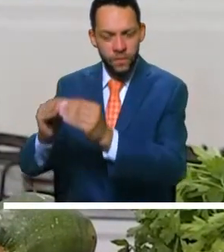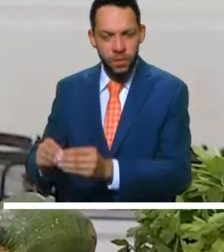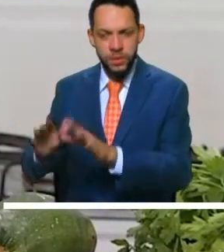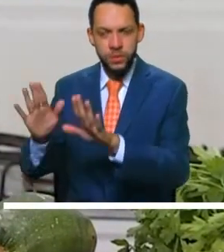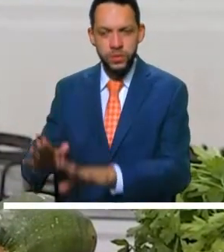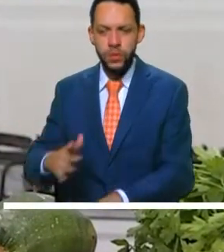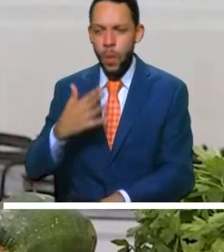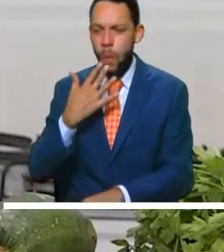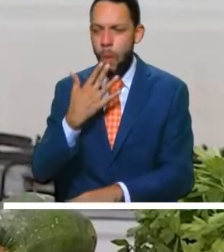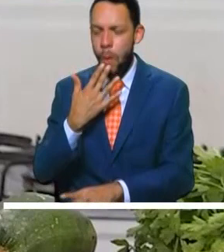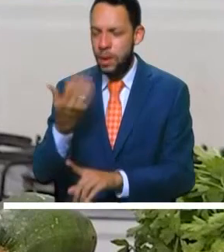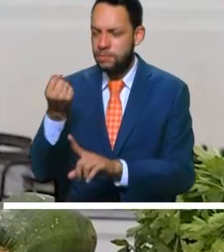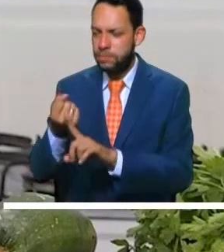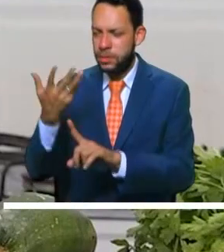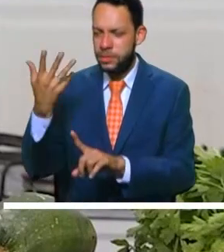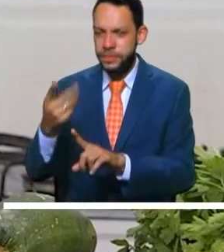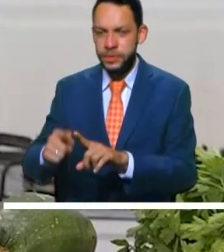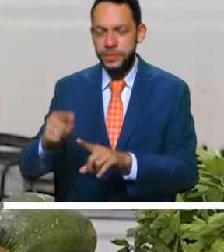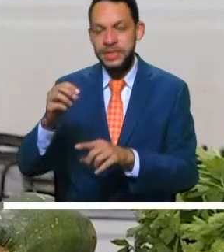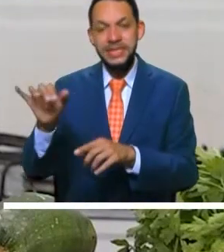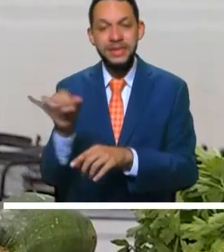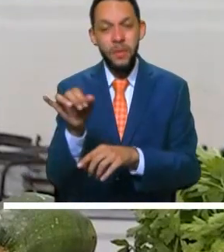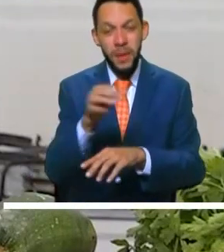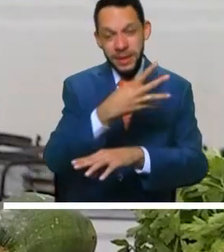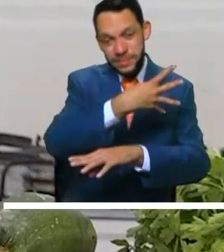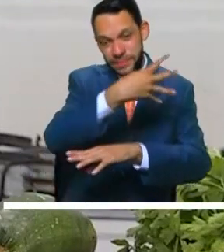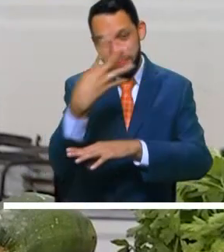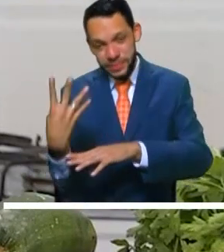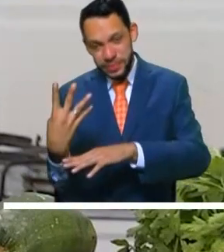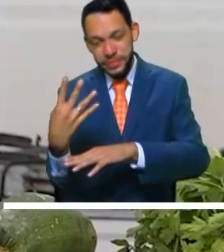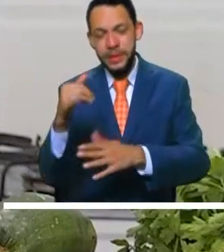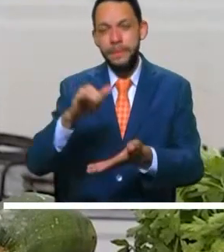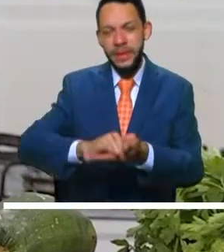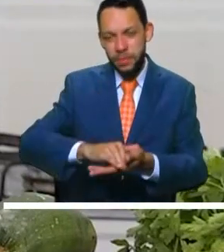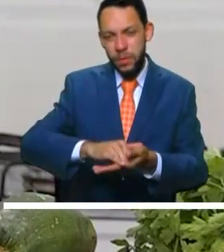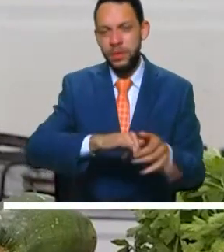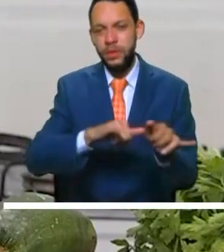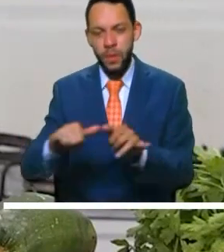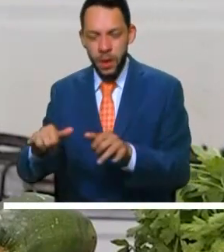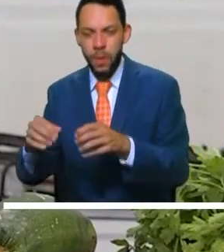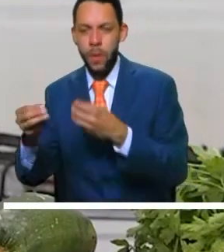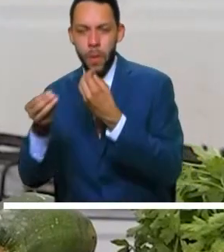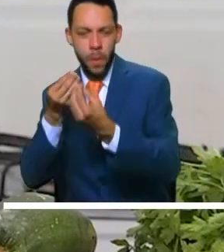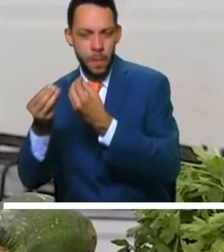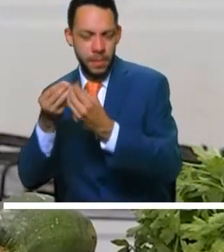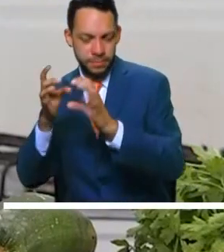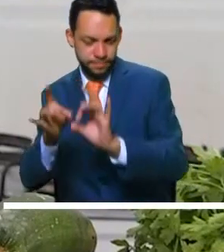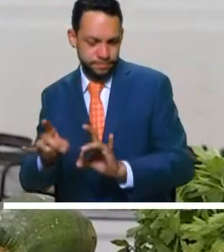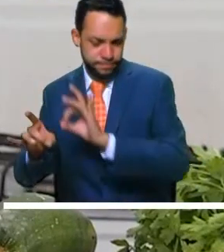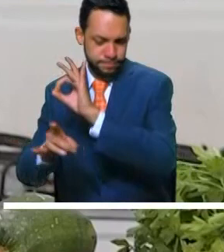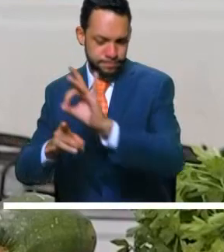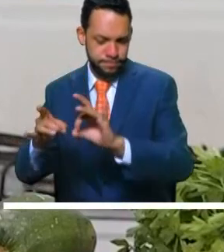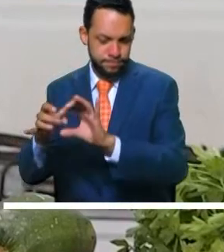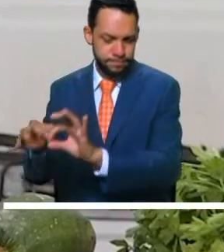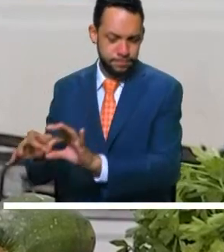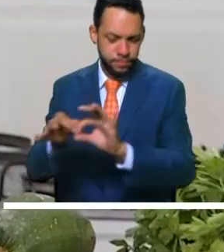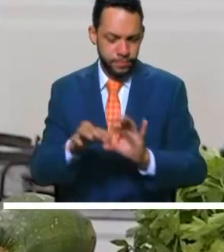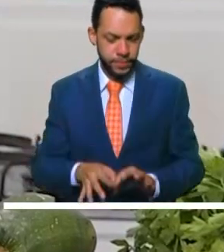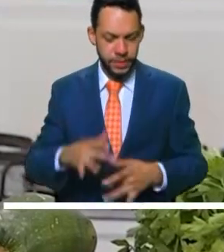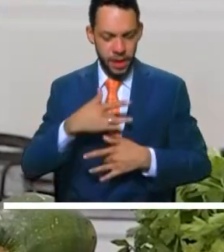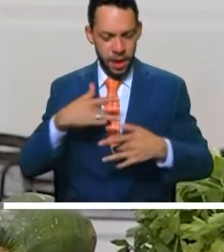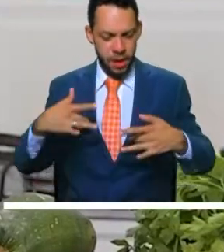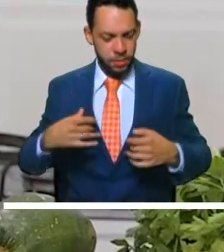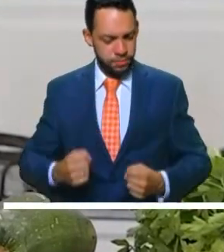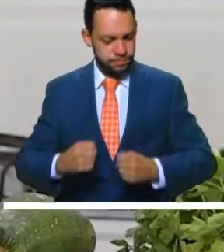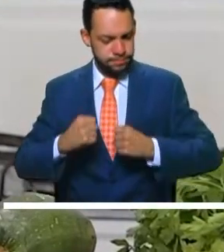nuestra alimentación. Tiene que tener el arco iris y eso nos permite saber que estamos brindándole a nuestro cuerpo los nutrientes que necesitan.